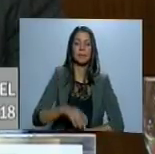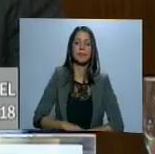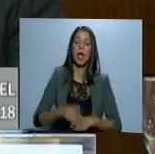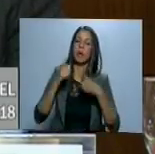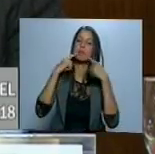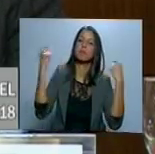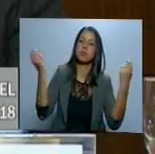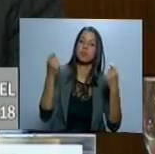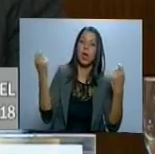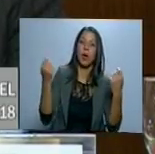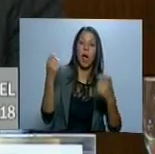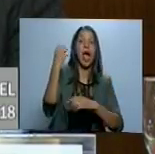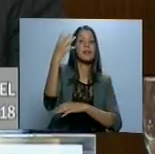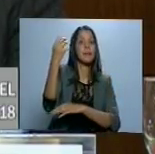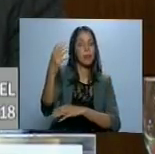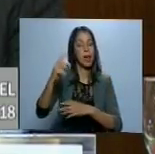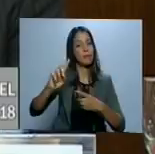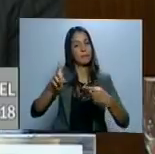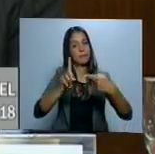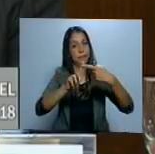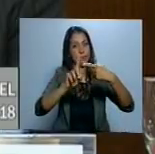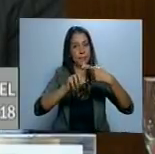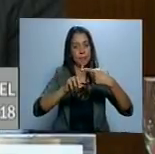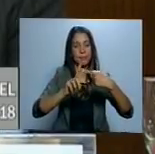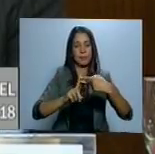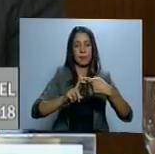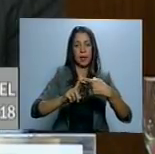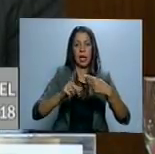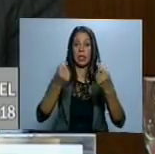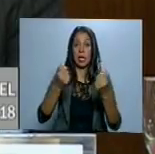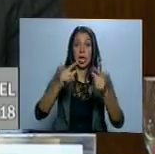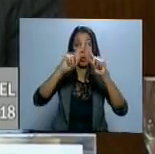Decreta, primero, se aprueba el presupuesto de